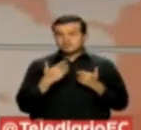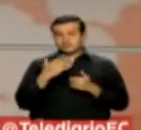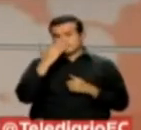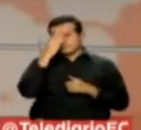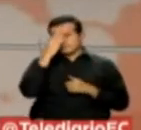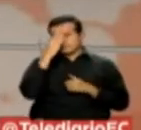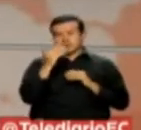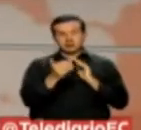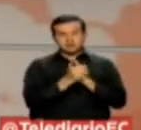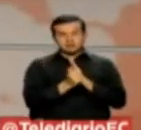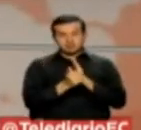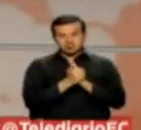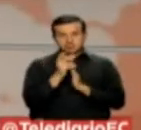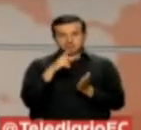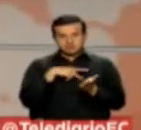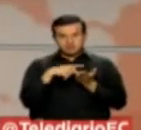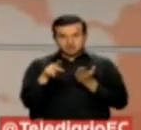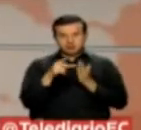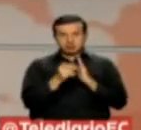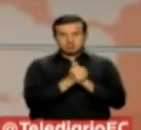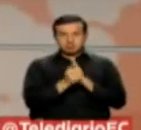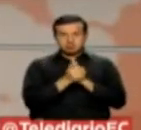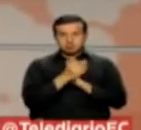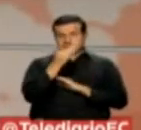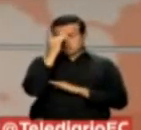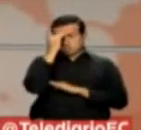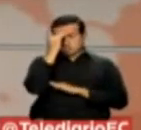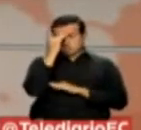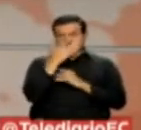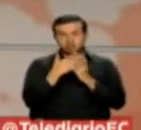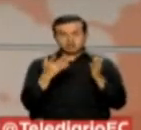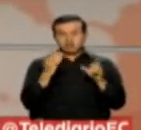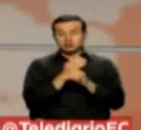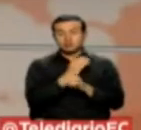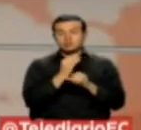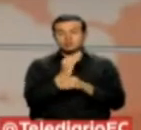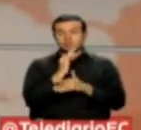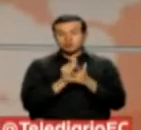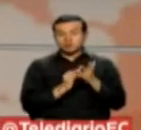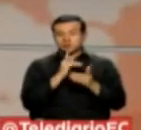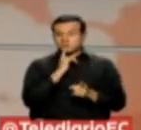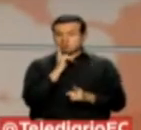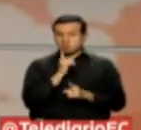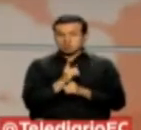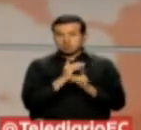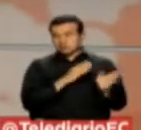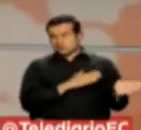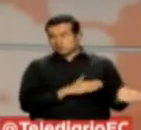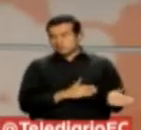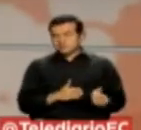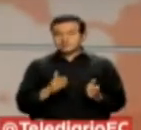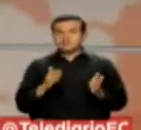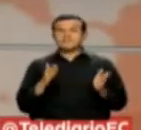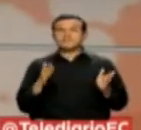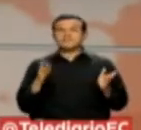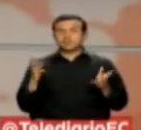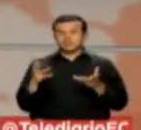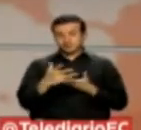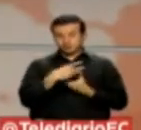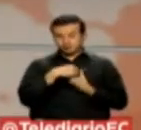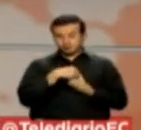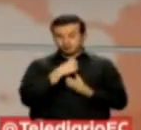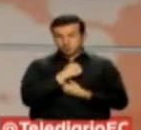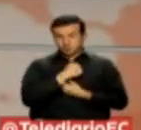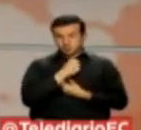tener capacidad de pago, capacidad de endeudamiento que se calcula realmente es sobre lo que es el ingreso